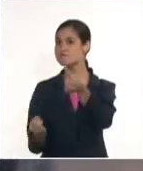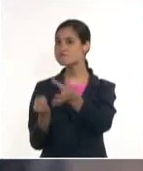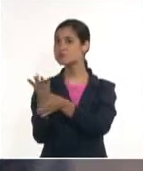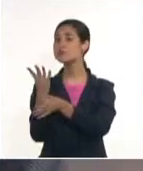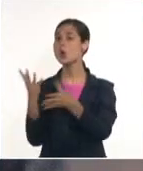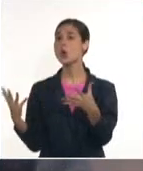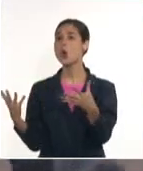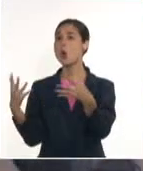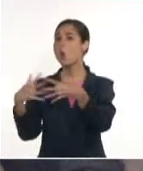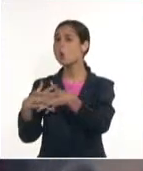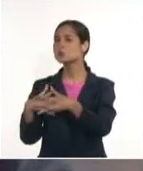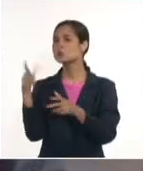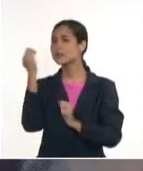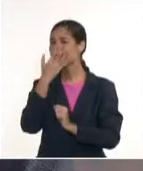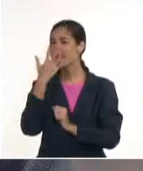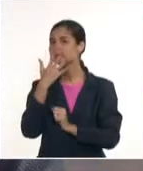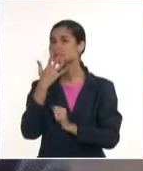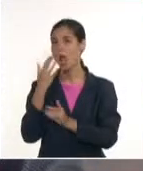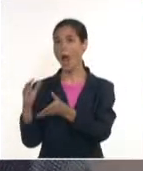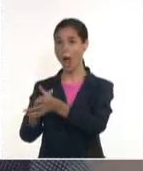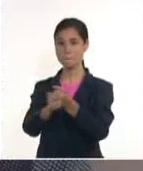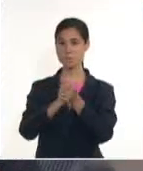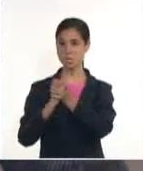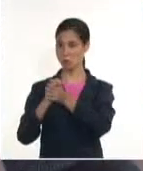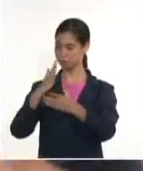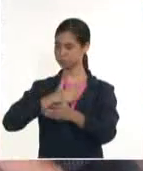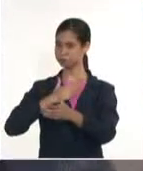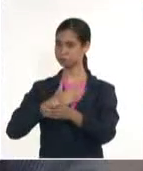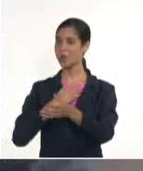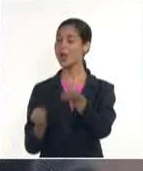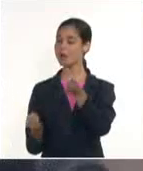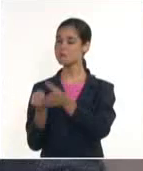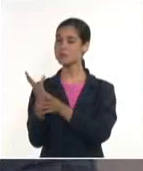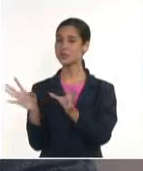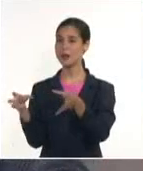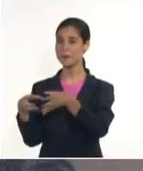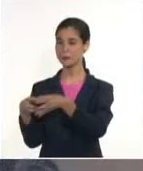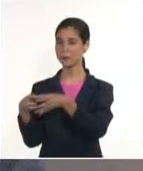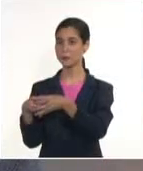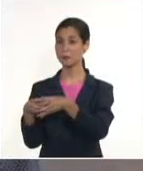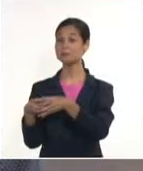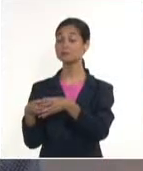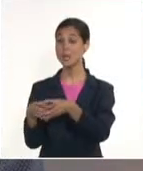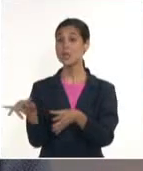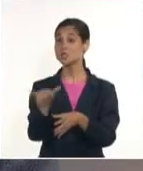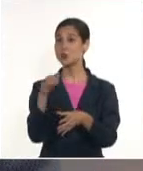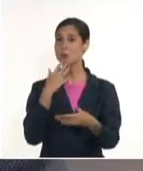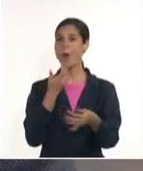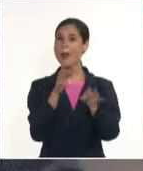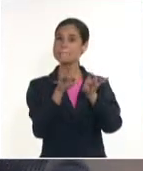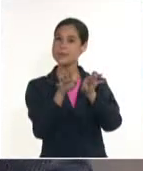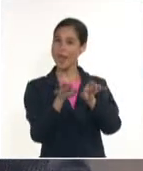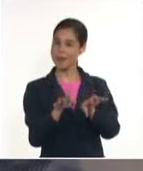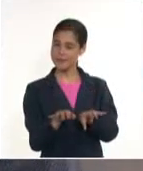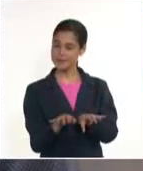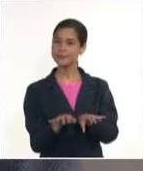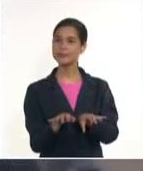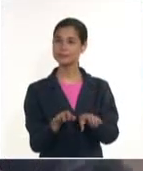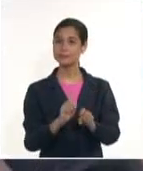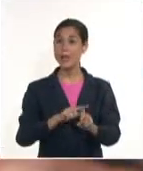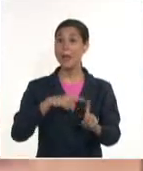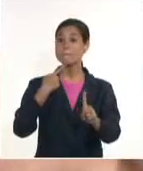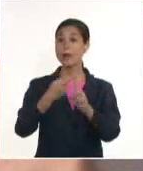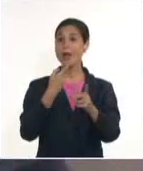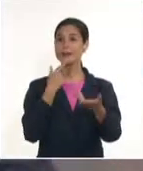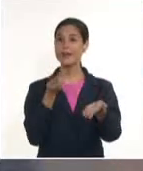compañeros de grupo. Pero aparte de eso, soy tecladista, soy compositor. Aparte del trabajo que hago con Histeresis,